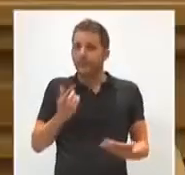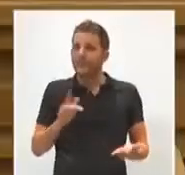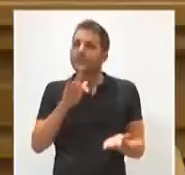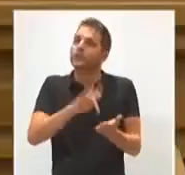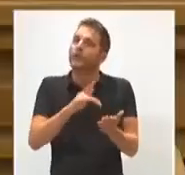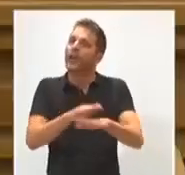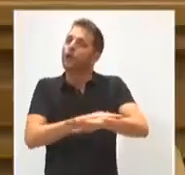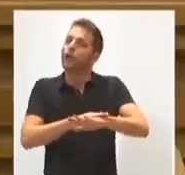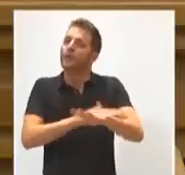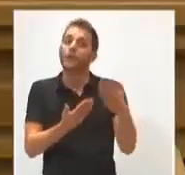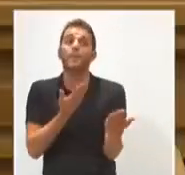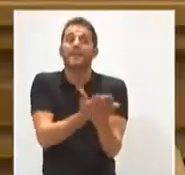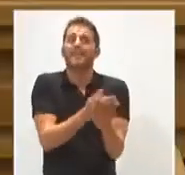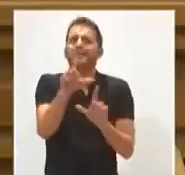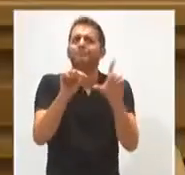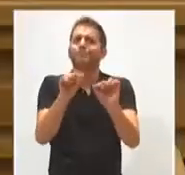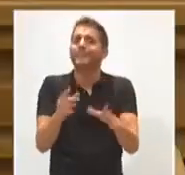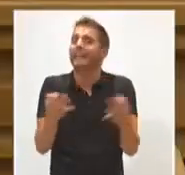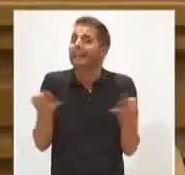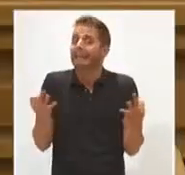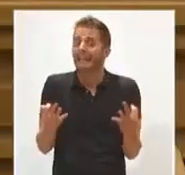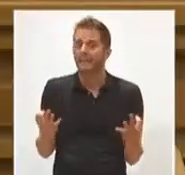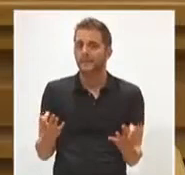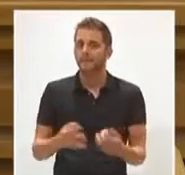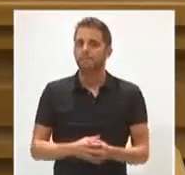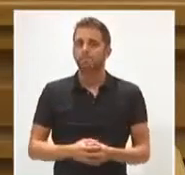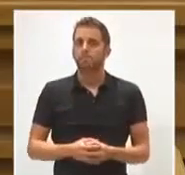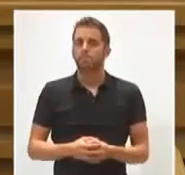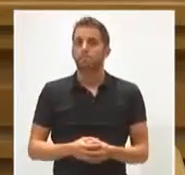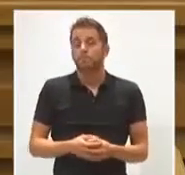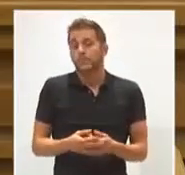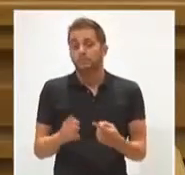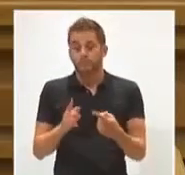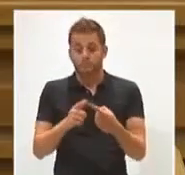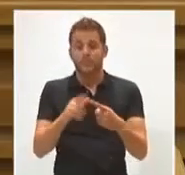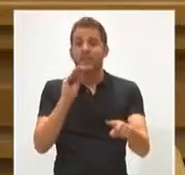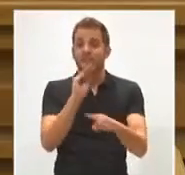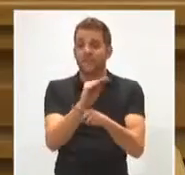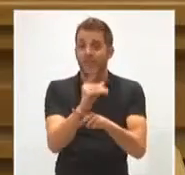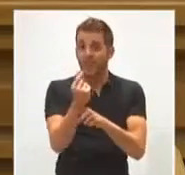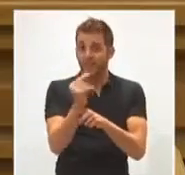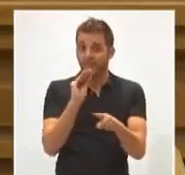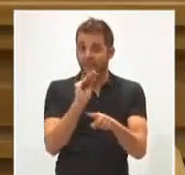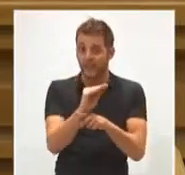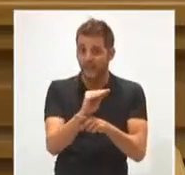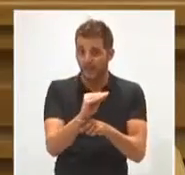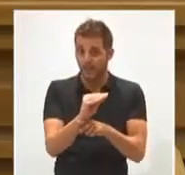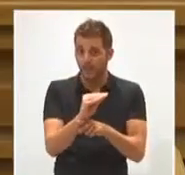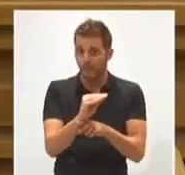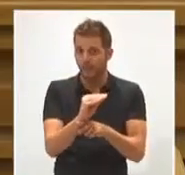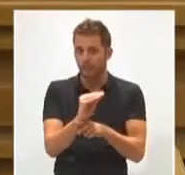decisiones no se nos puede pedir financiación no ser cicateros no